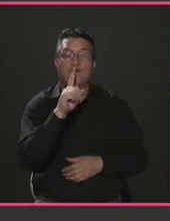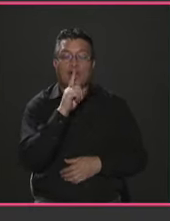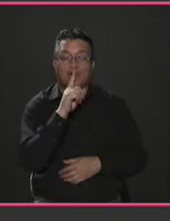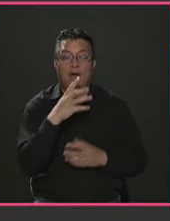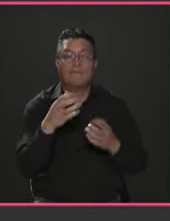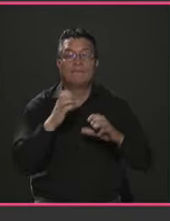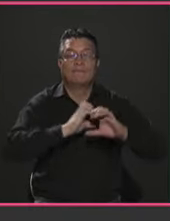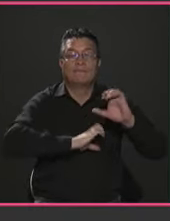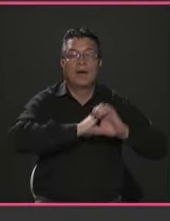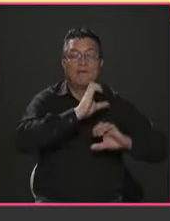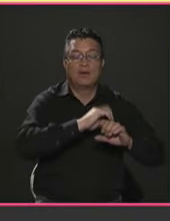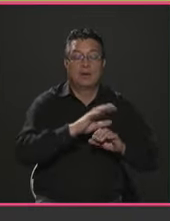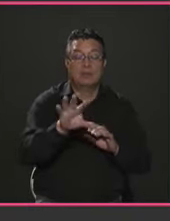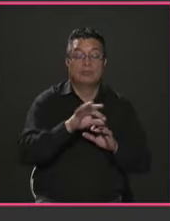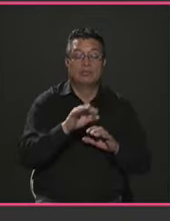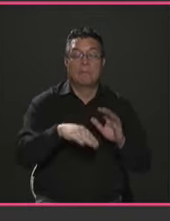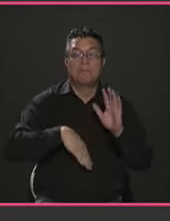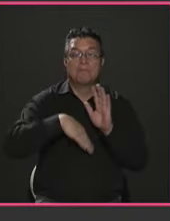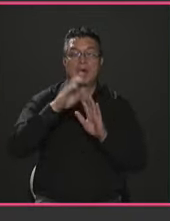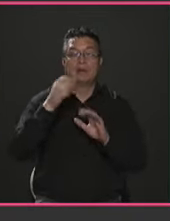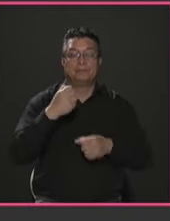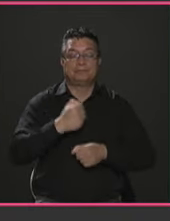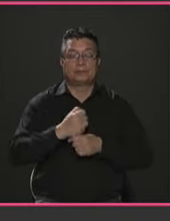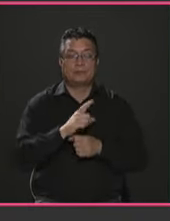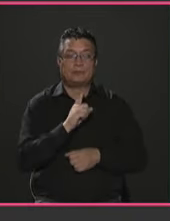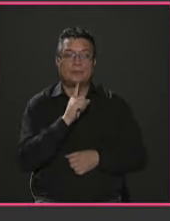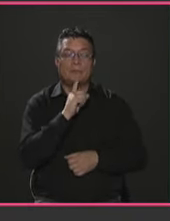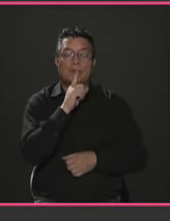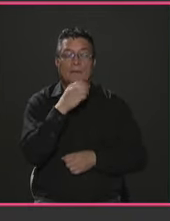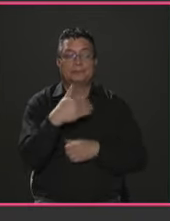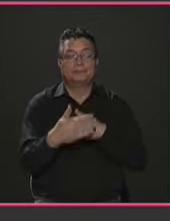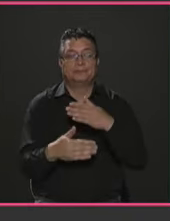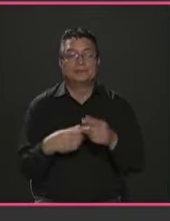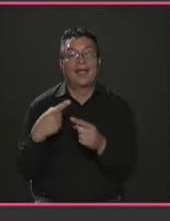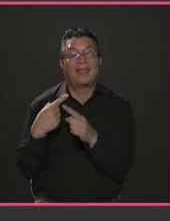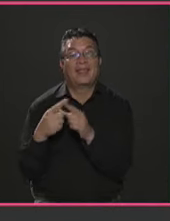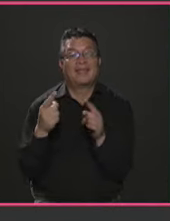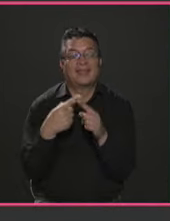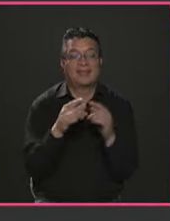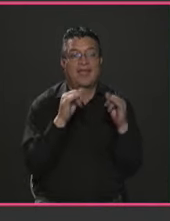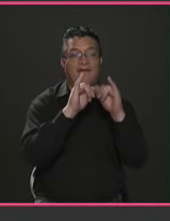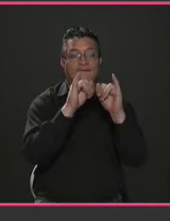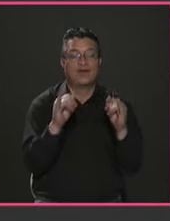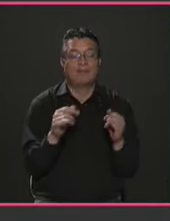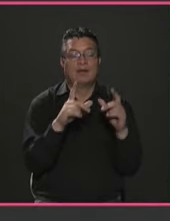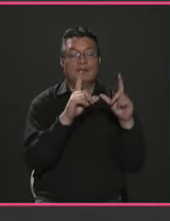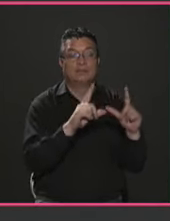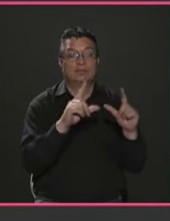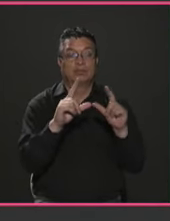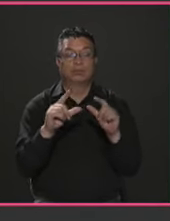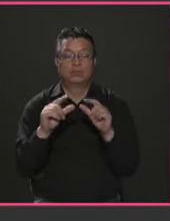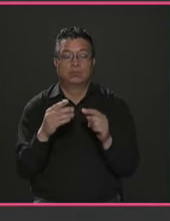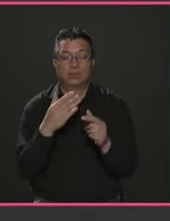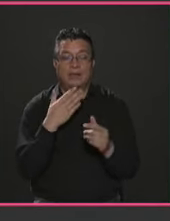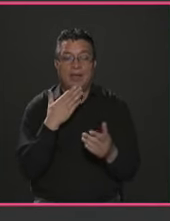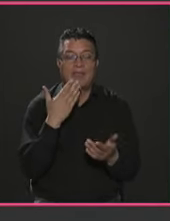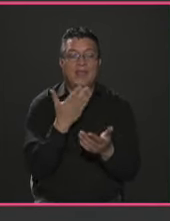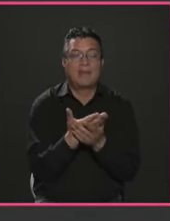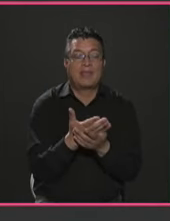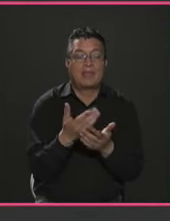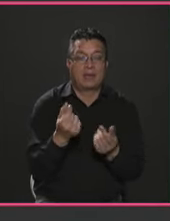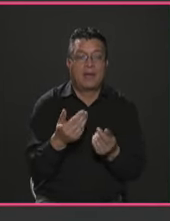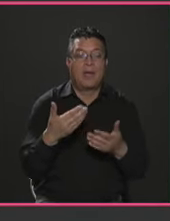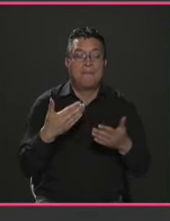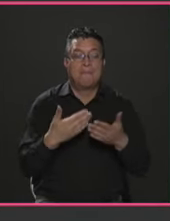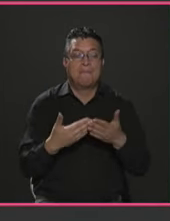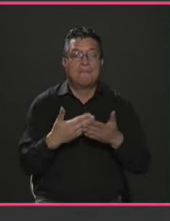tecnologías que aumentan la productividad de distintas maneras que van a reducir la demanda para la mano de obra